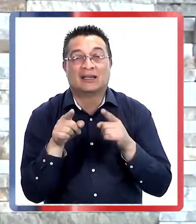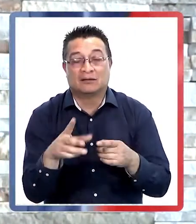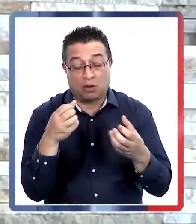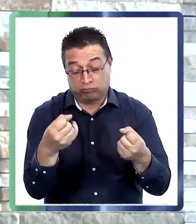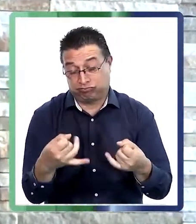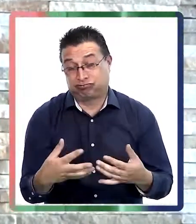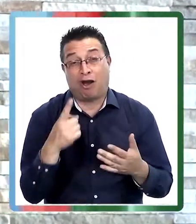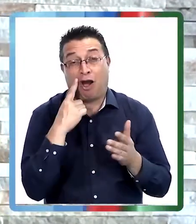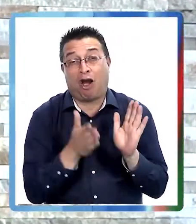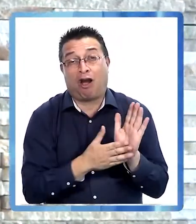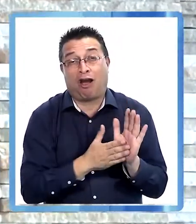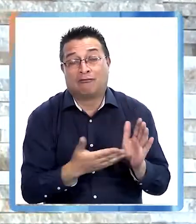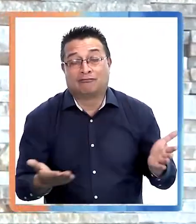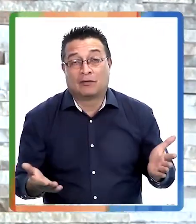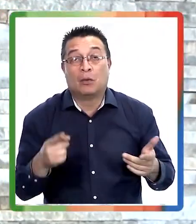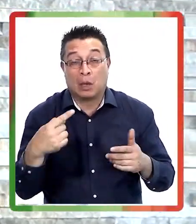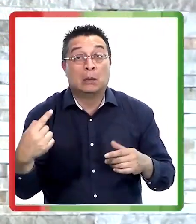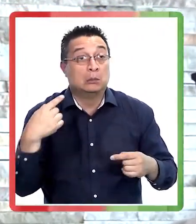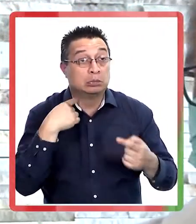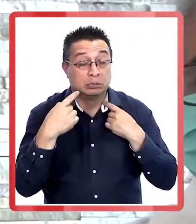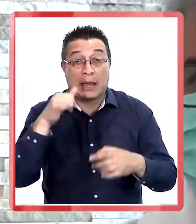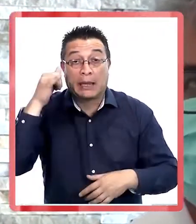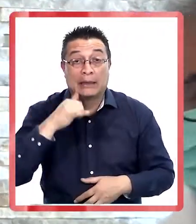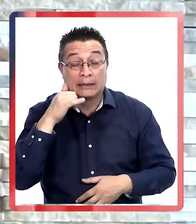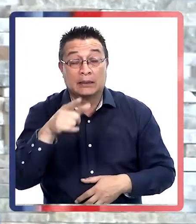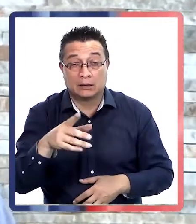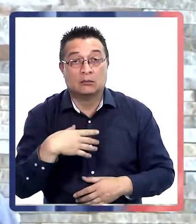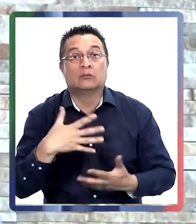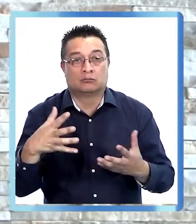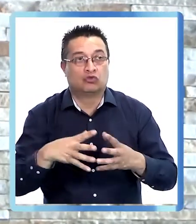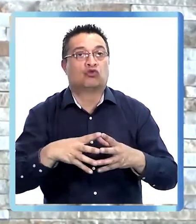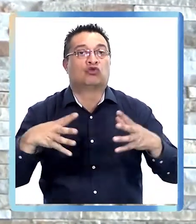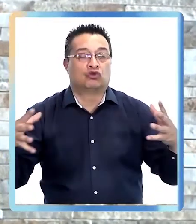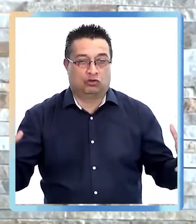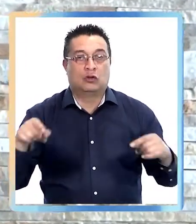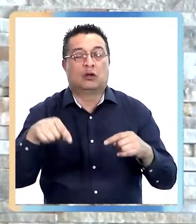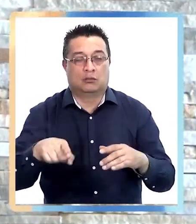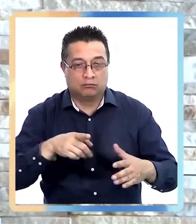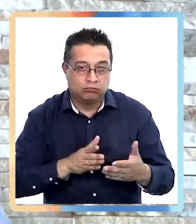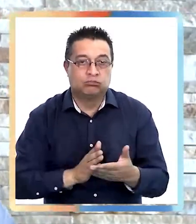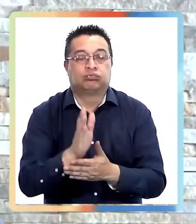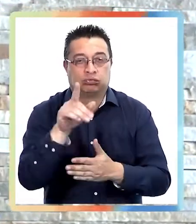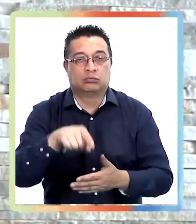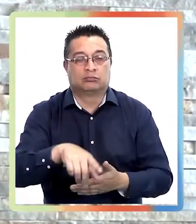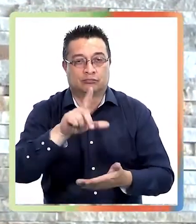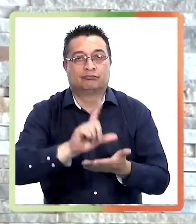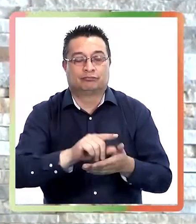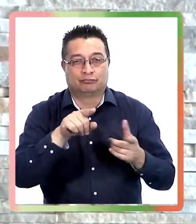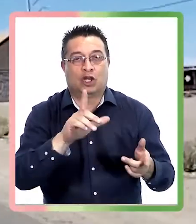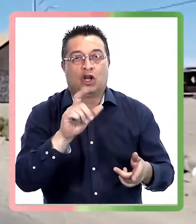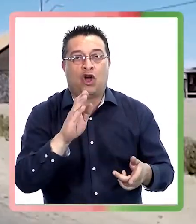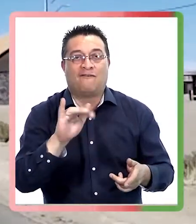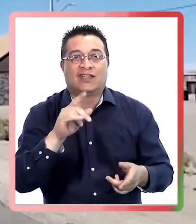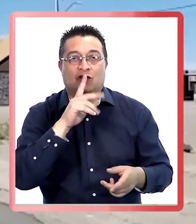están en las cifras. Ahora, el impacto en la ciudad de Iquique, este cambio vino desde que se instala esta residencia en Lobito y